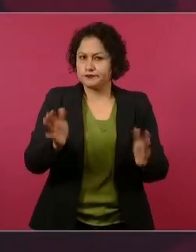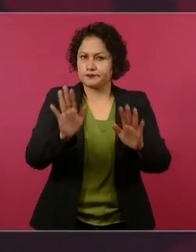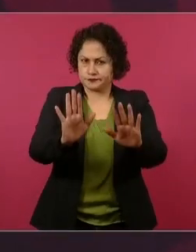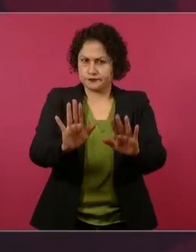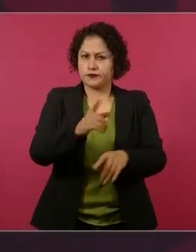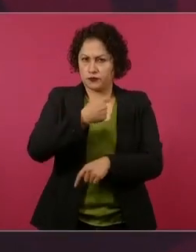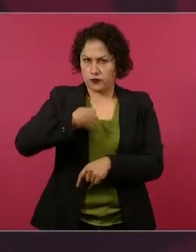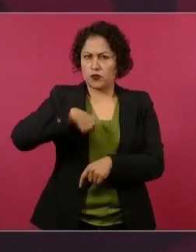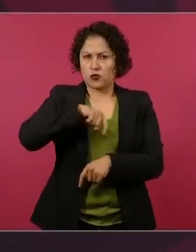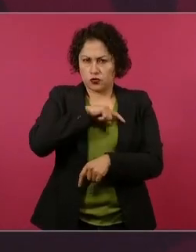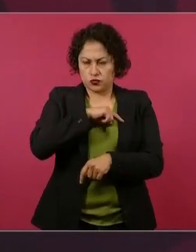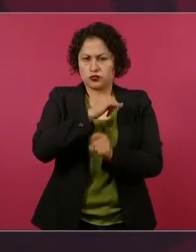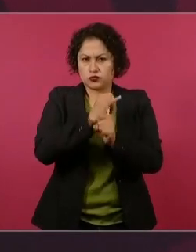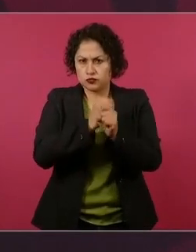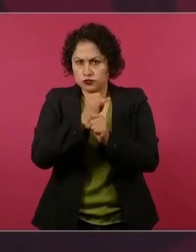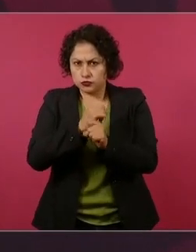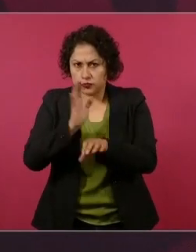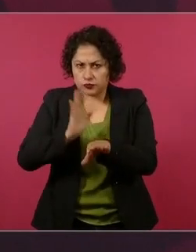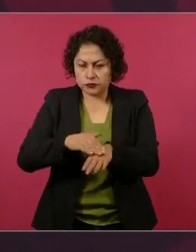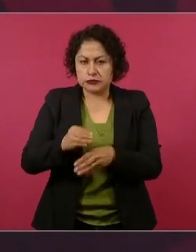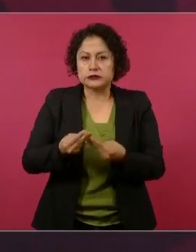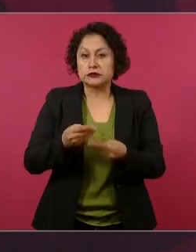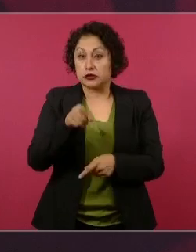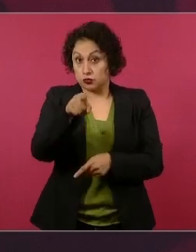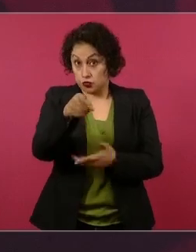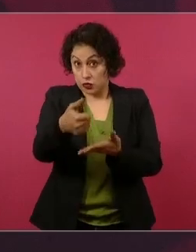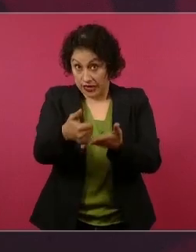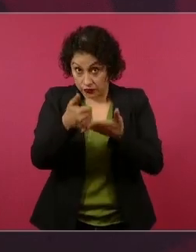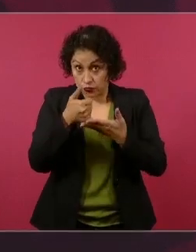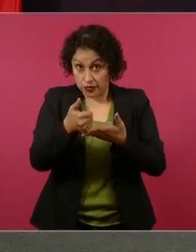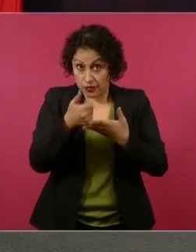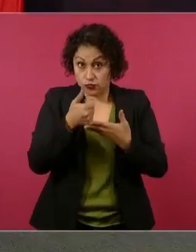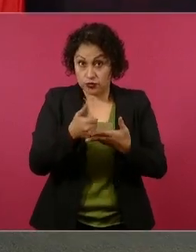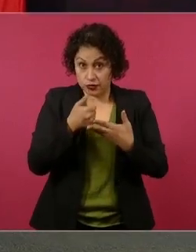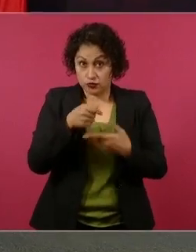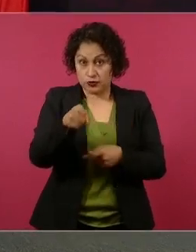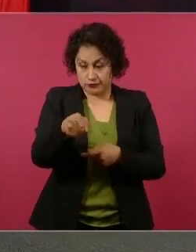vamos a volver a sacar más, nada más que me tienes que ayudar, coopera, ¿sí?